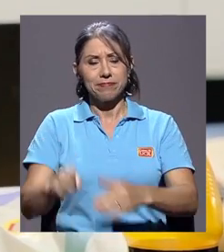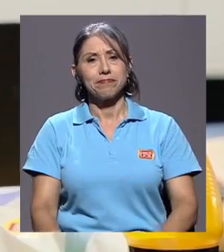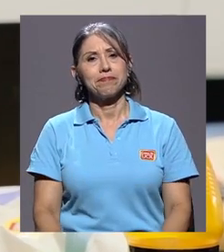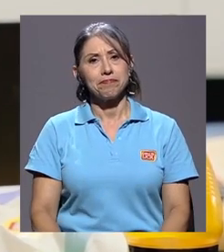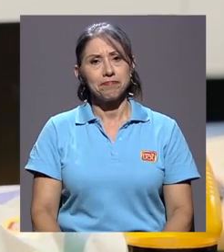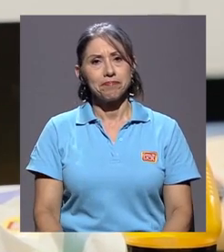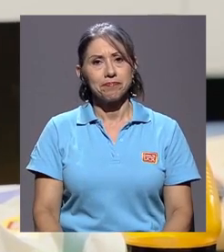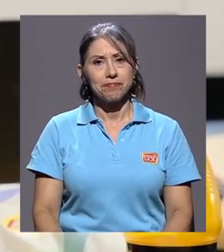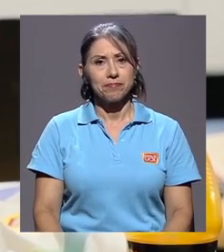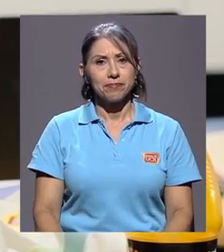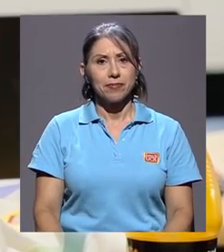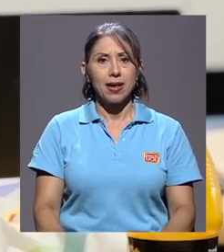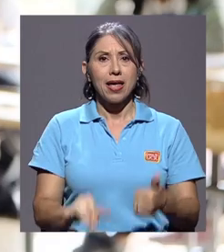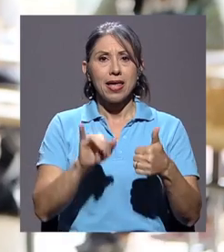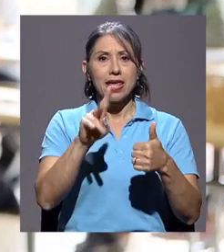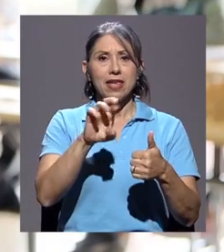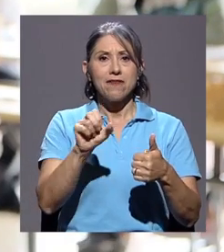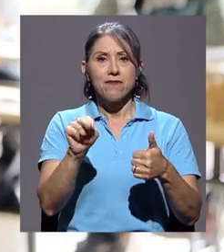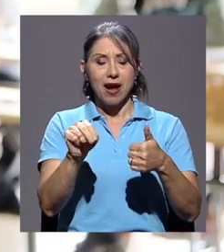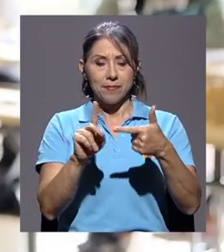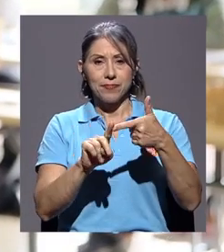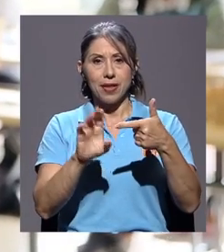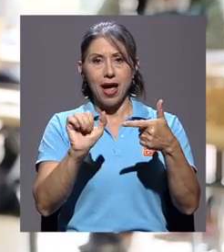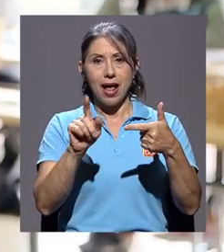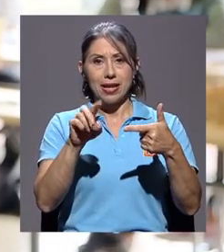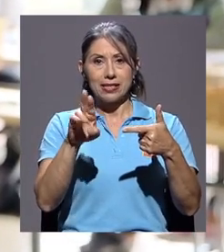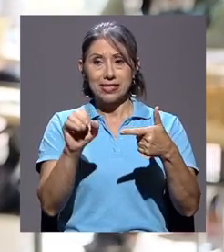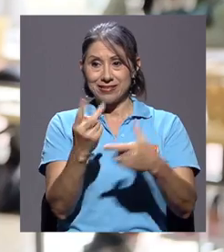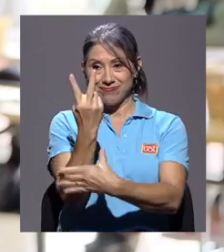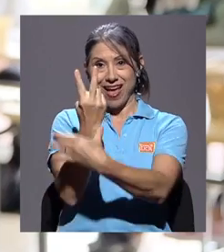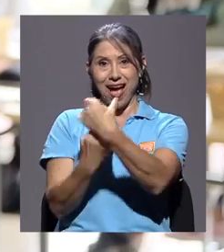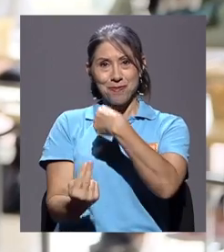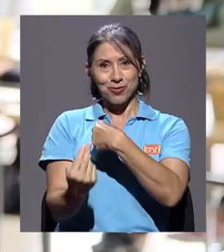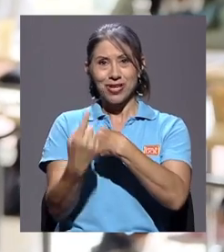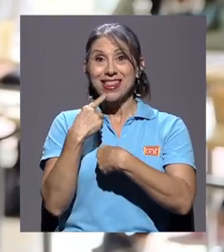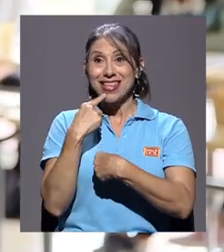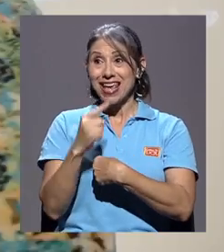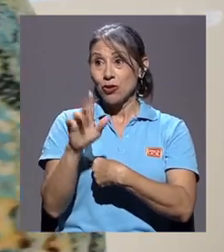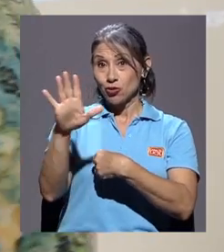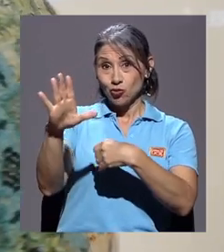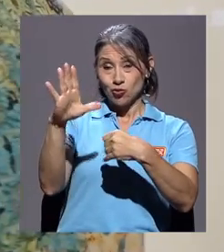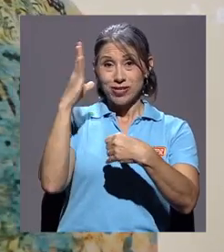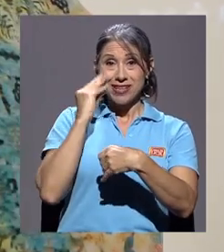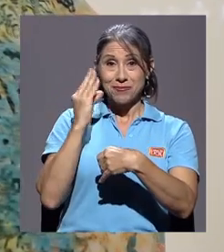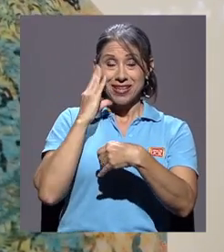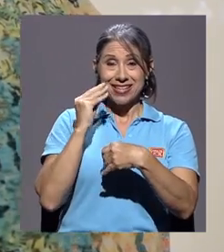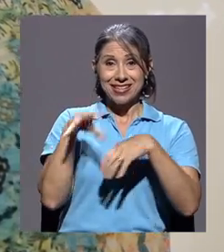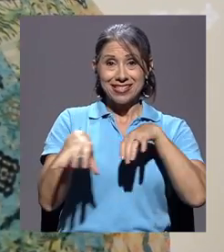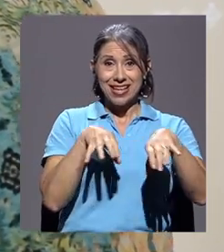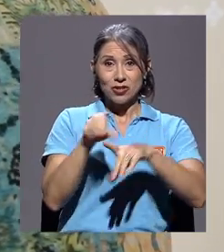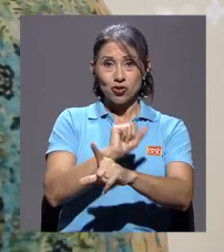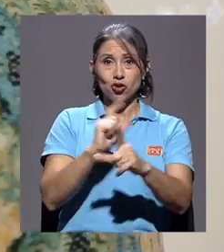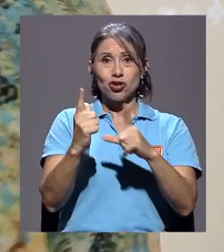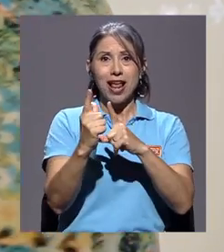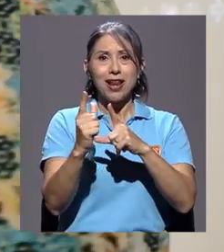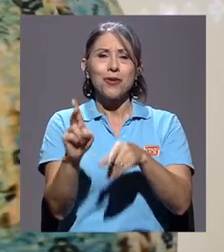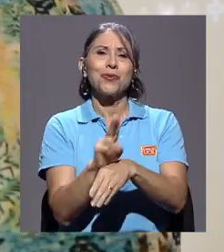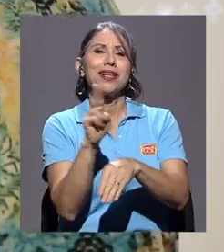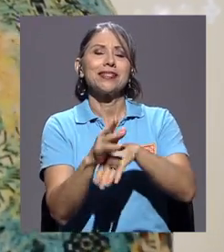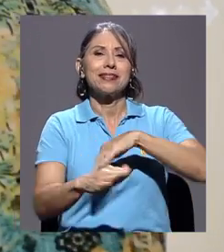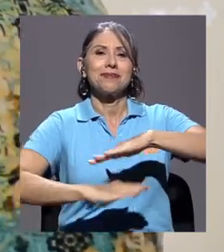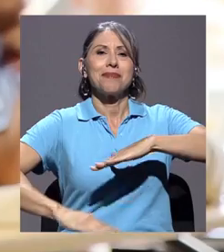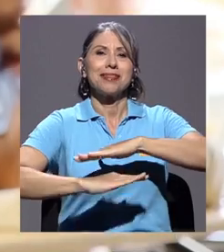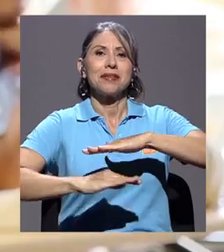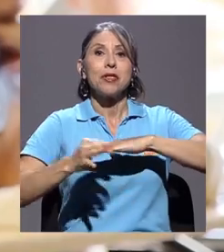universitario. Tanto Iván como Alexis aseguraron tomar las experiencias de acción social como base para en